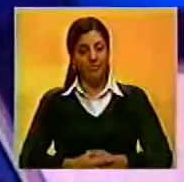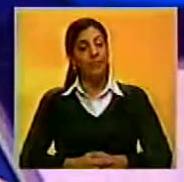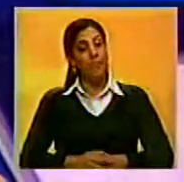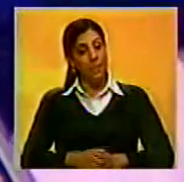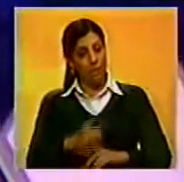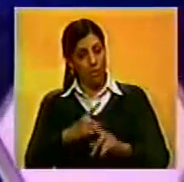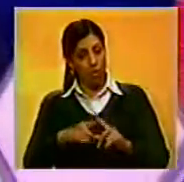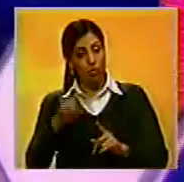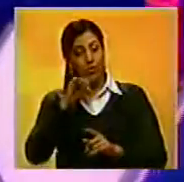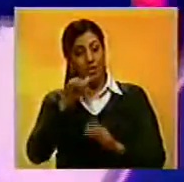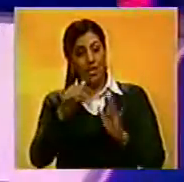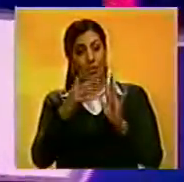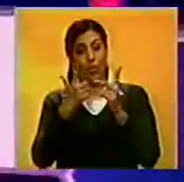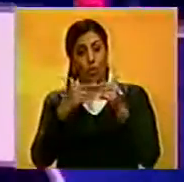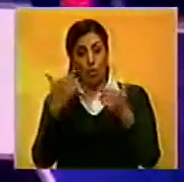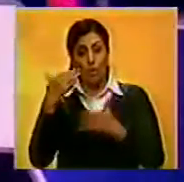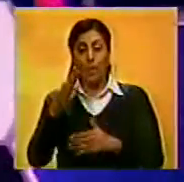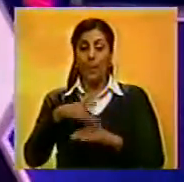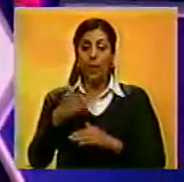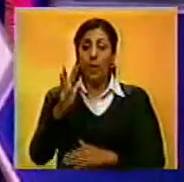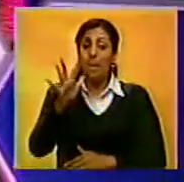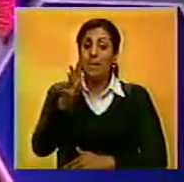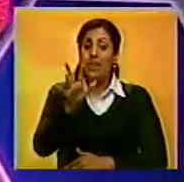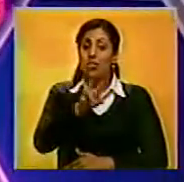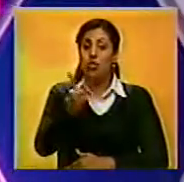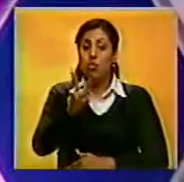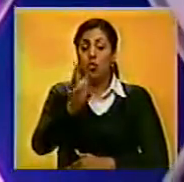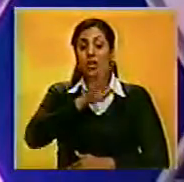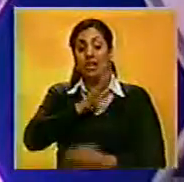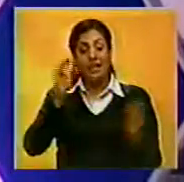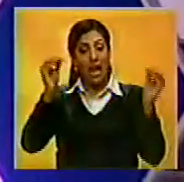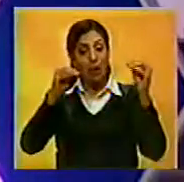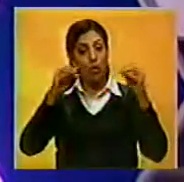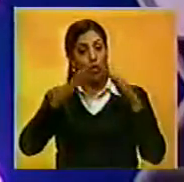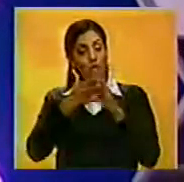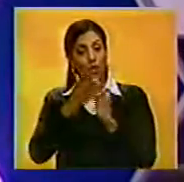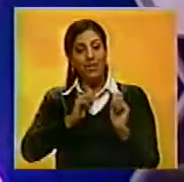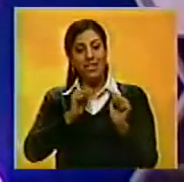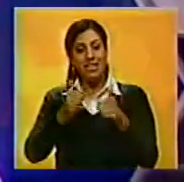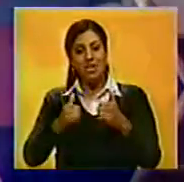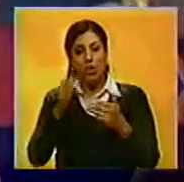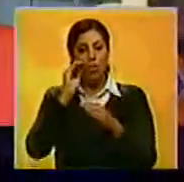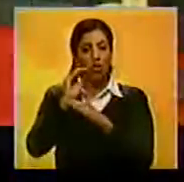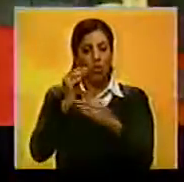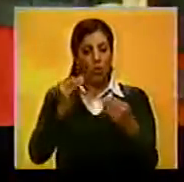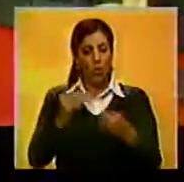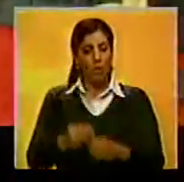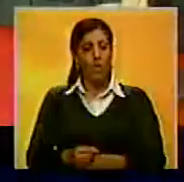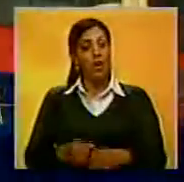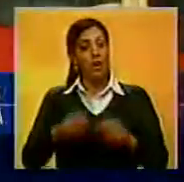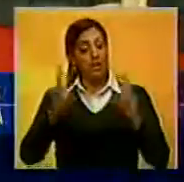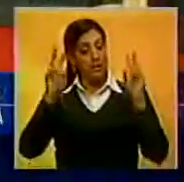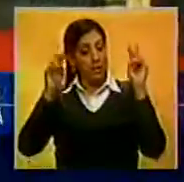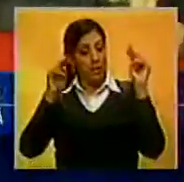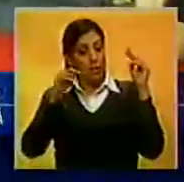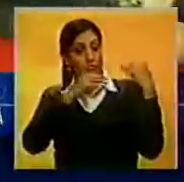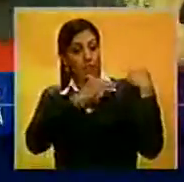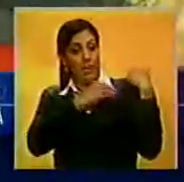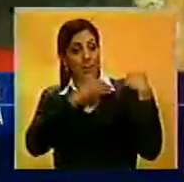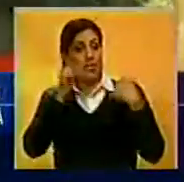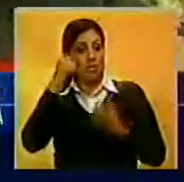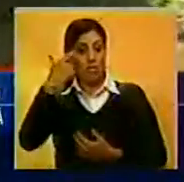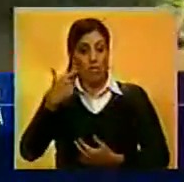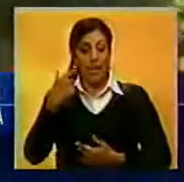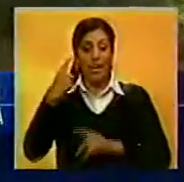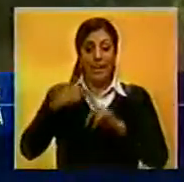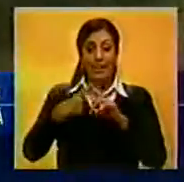Seguimos con Angelina Jolie y Brad Pitt, que al parecer llegaron a un acuerdo sobre la custodia de sus hijos. Según los representantes de la actriz,